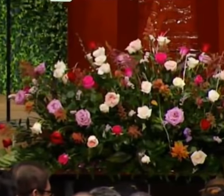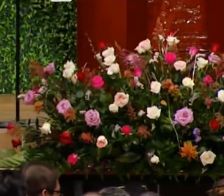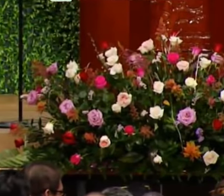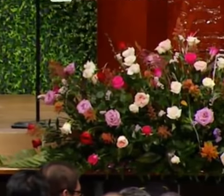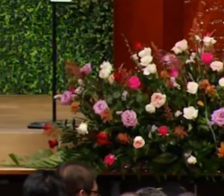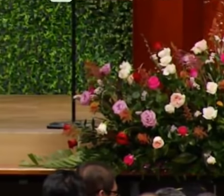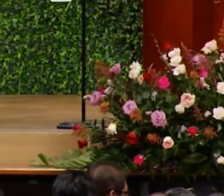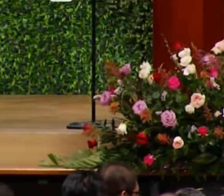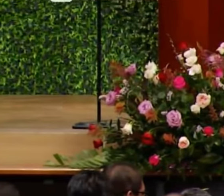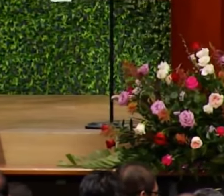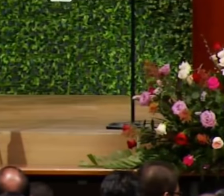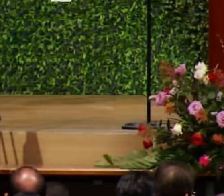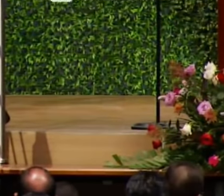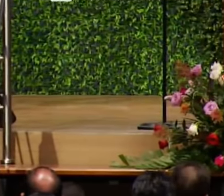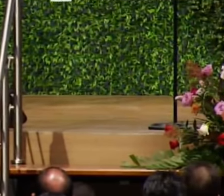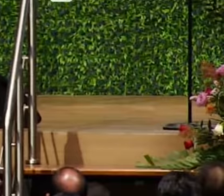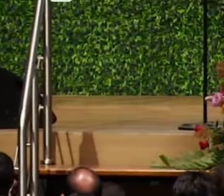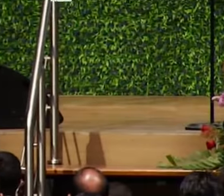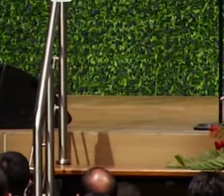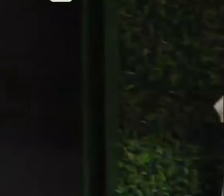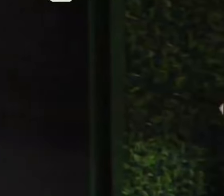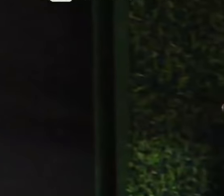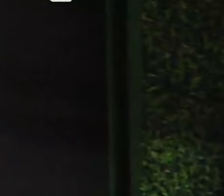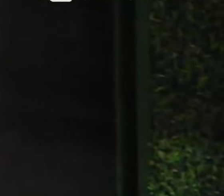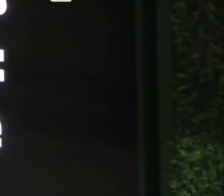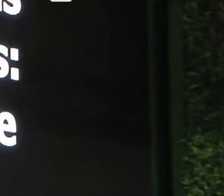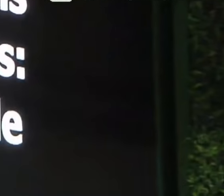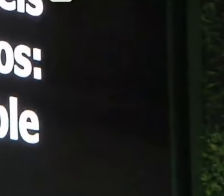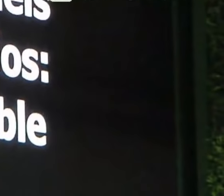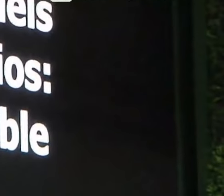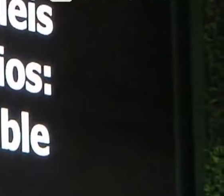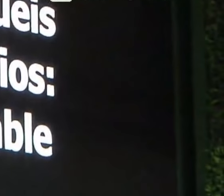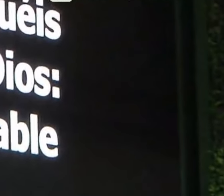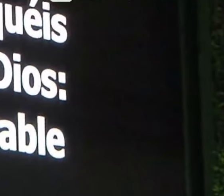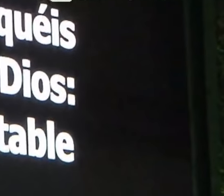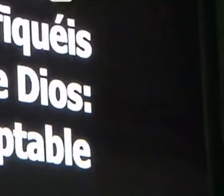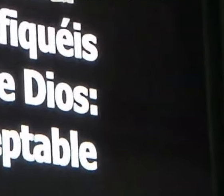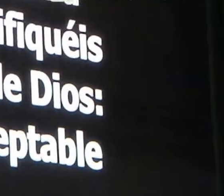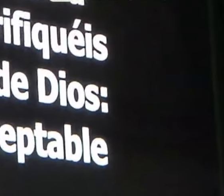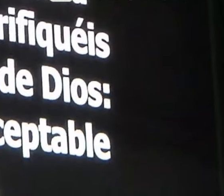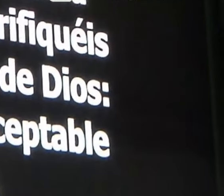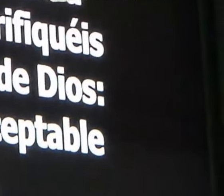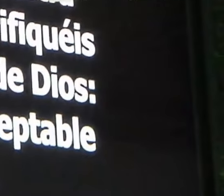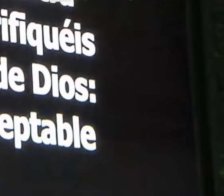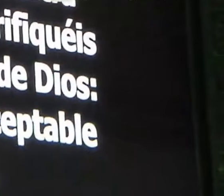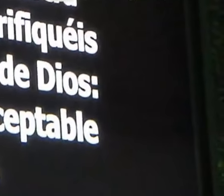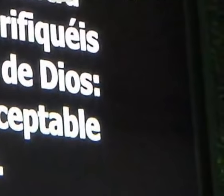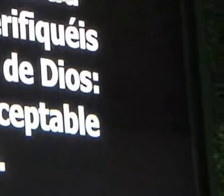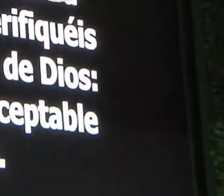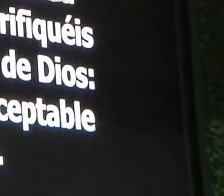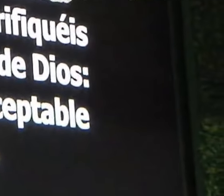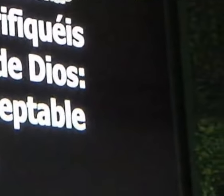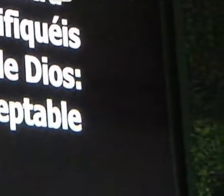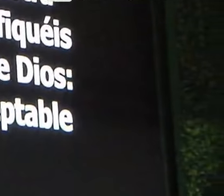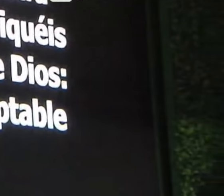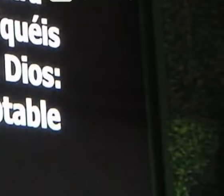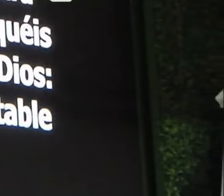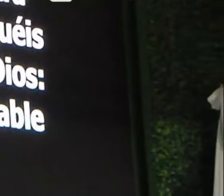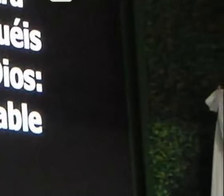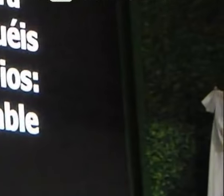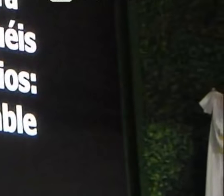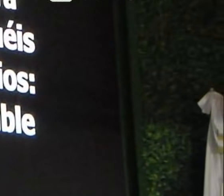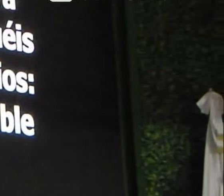Por eso cuando, perdón, yo sé, yo entiendo que nosotros tenemos que ayudar a todo el mundo y orar por todo el mundo y toda la cosa. Pero cuando hay una